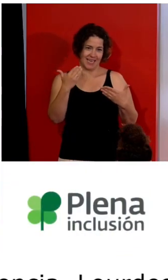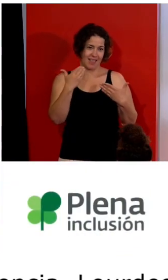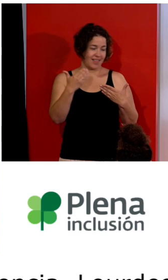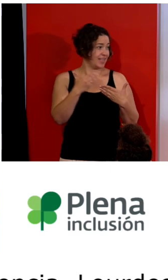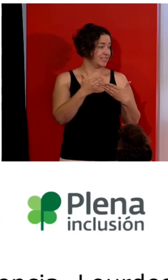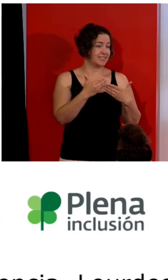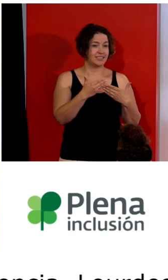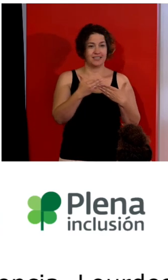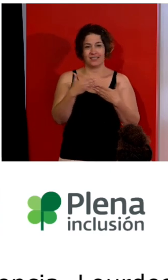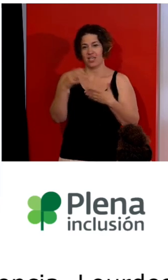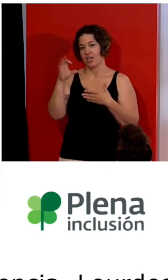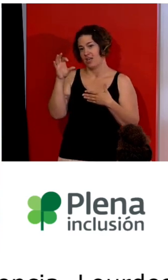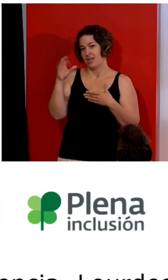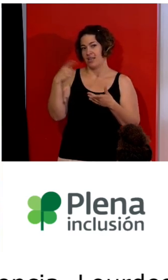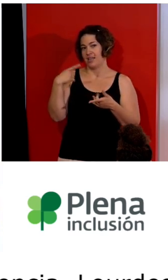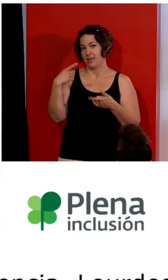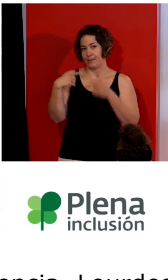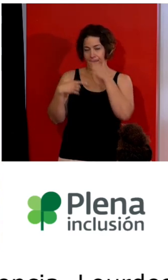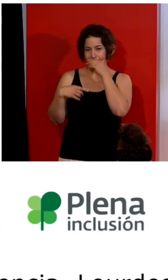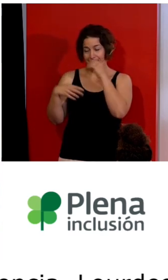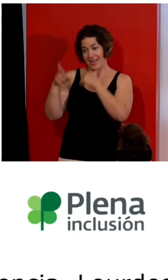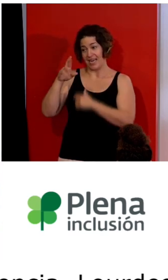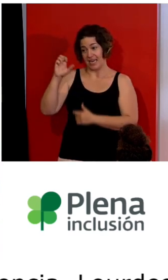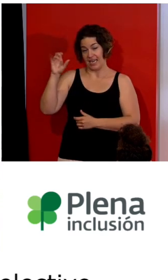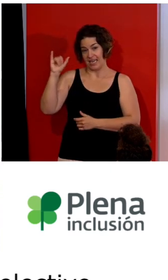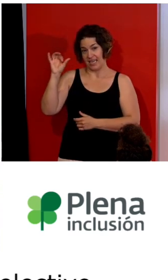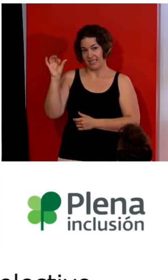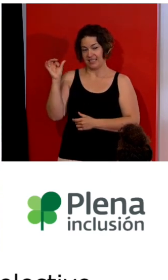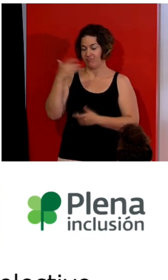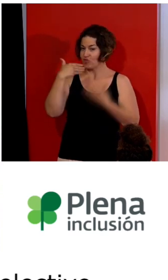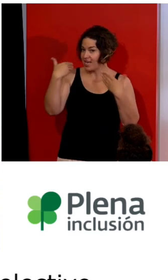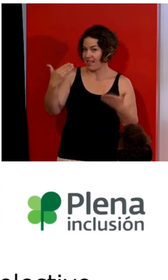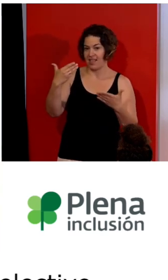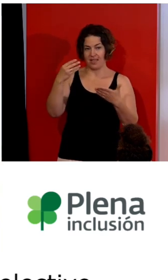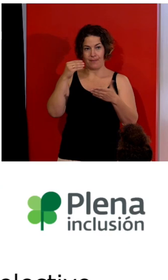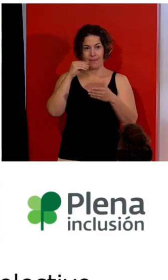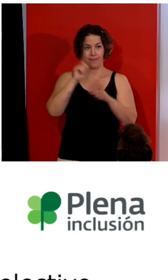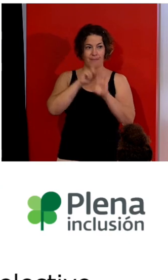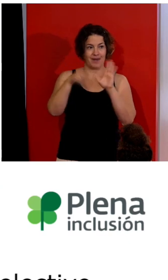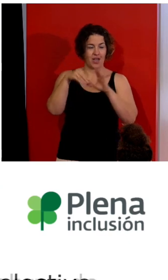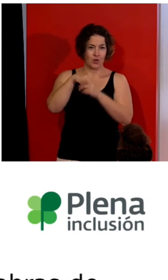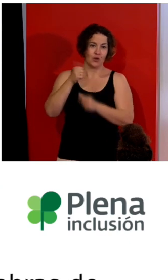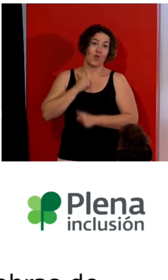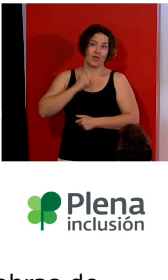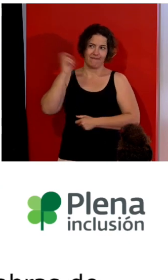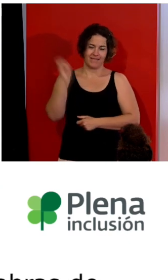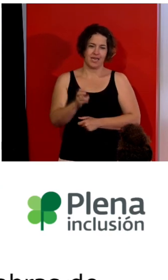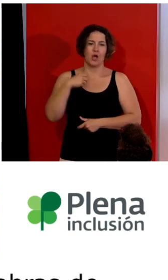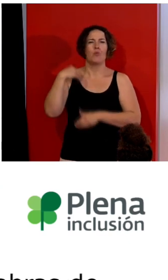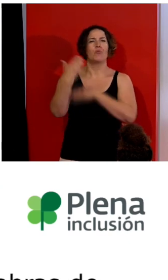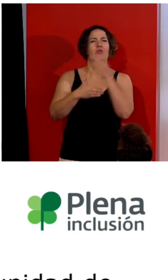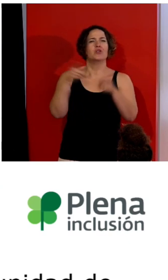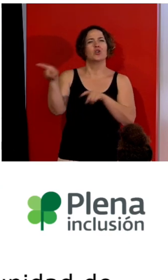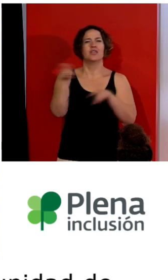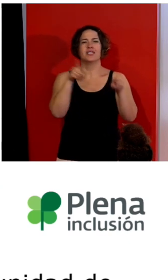Hago mías las palabras de Reyes, de agradecer a Plena Inclusión la oportunidad de estar aquí. El proceso selectivo derivaba